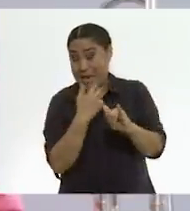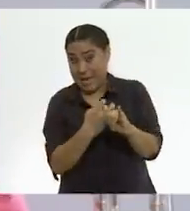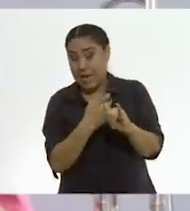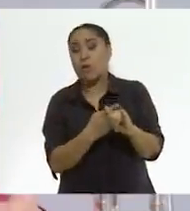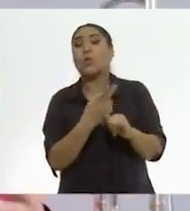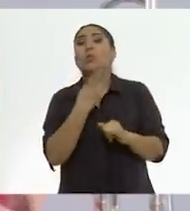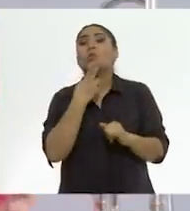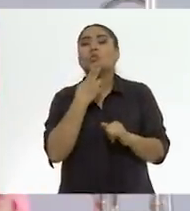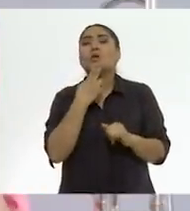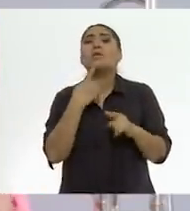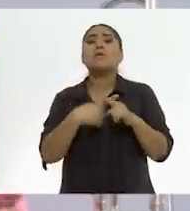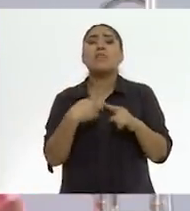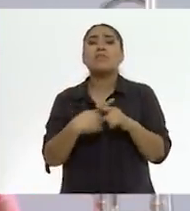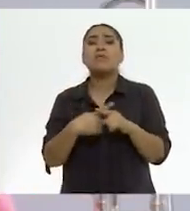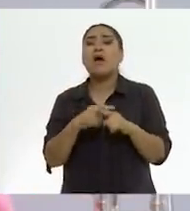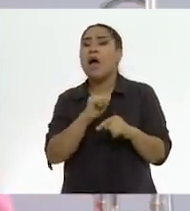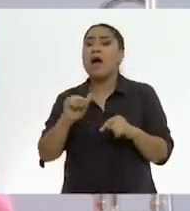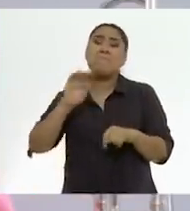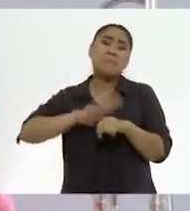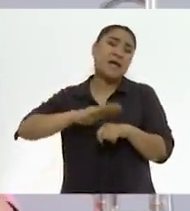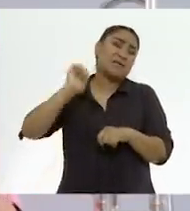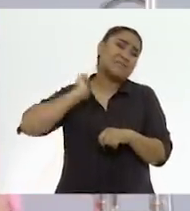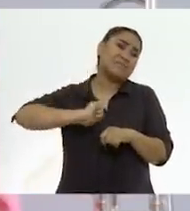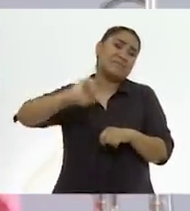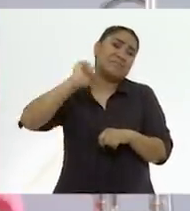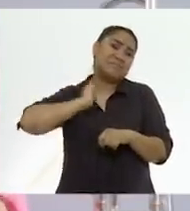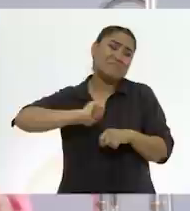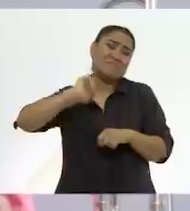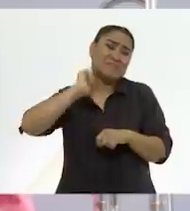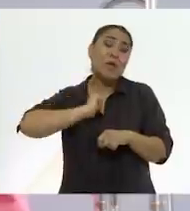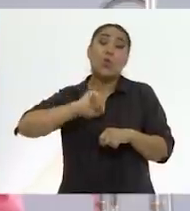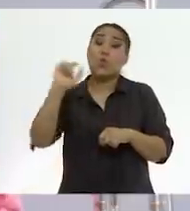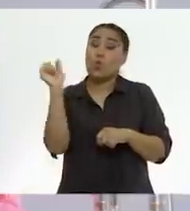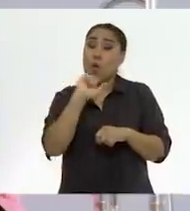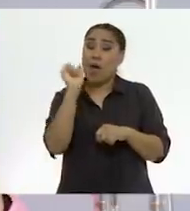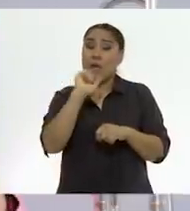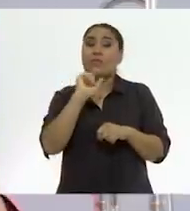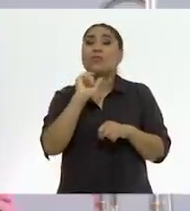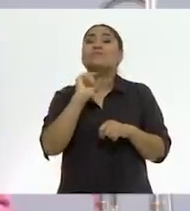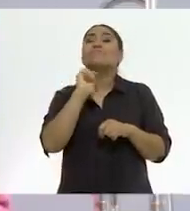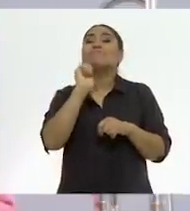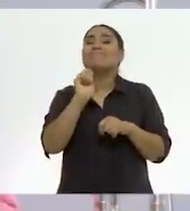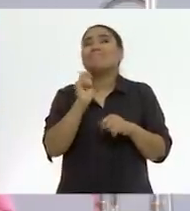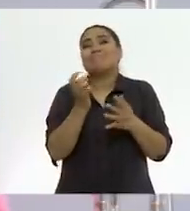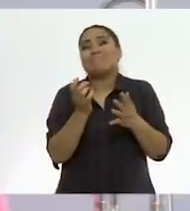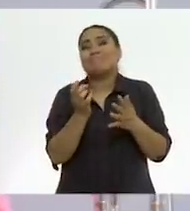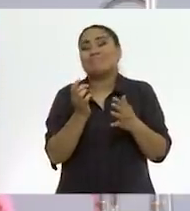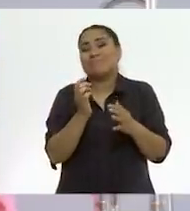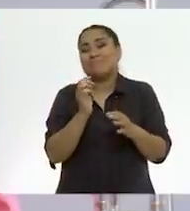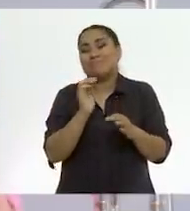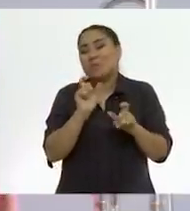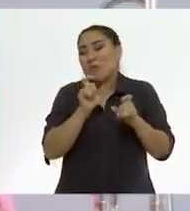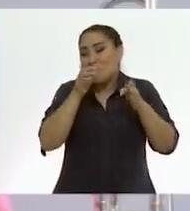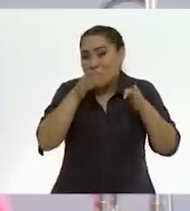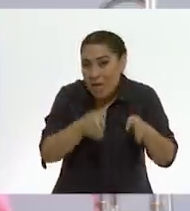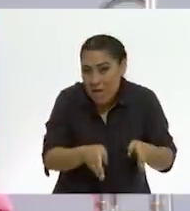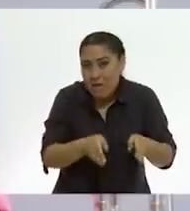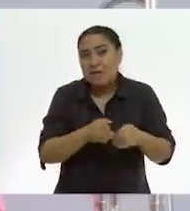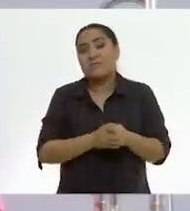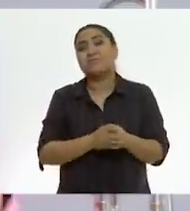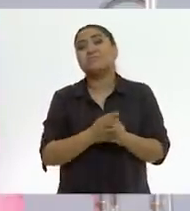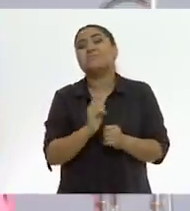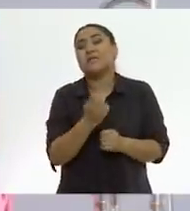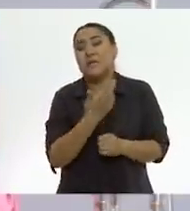utilizadas por las sociedades primitivas en ceremonias ritualistas, por ejemplo en entierros,